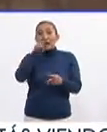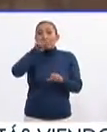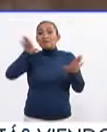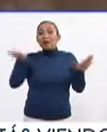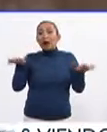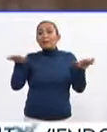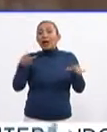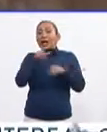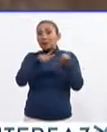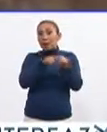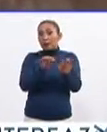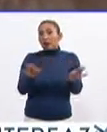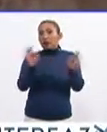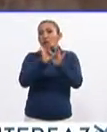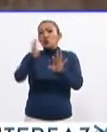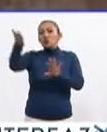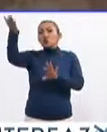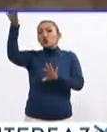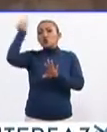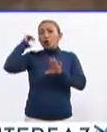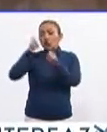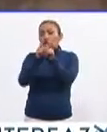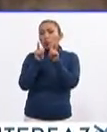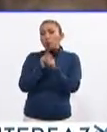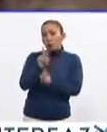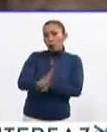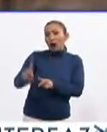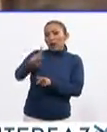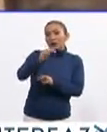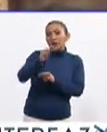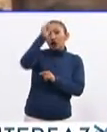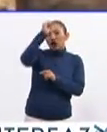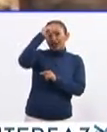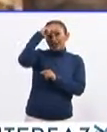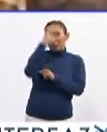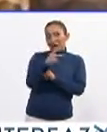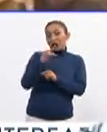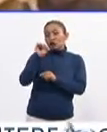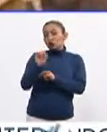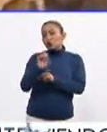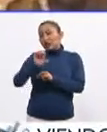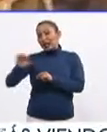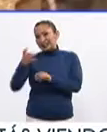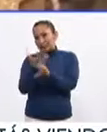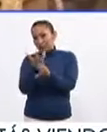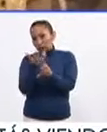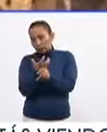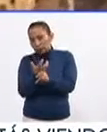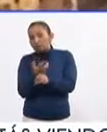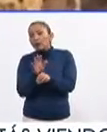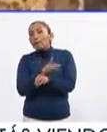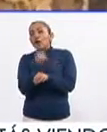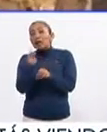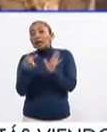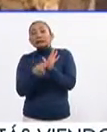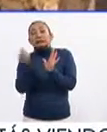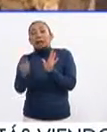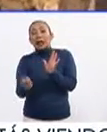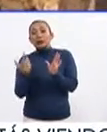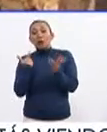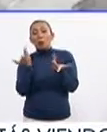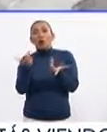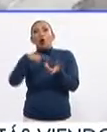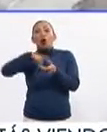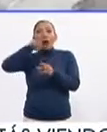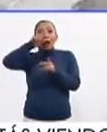se convirtió en un animal importante en el imaginario colectivo de los pueblos del norte de México y suroeste de Estados Unidos, porque representaba un ave